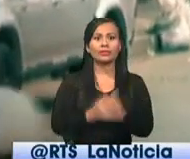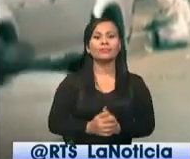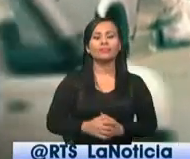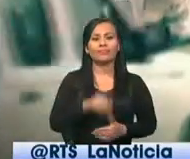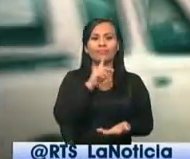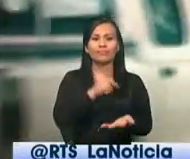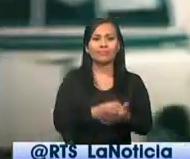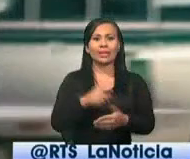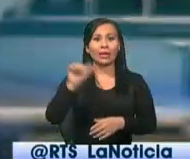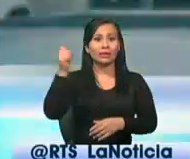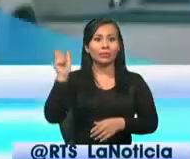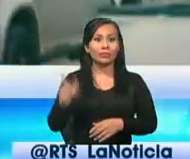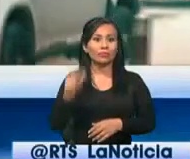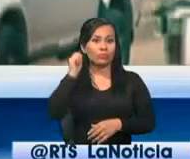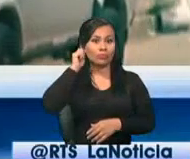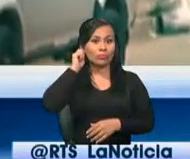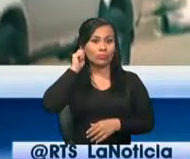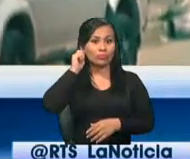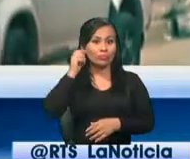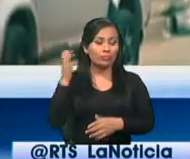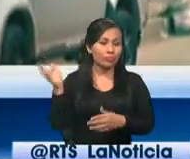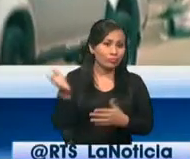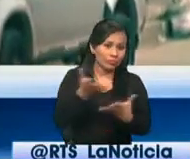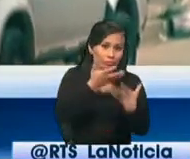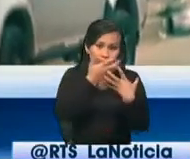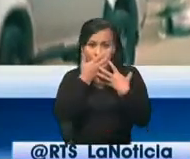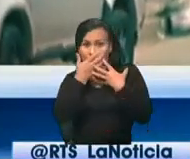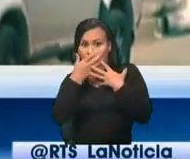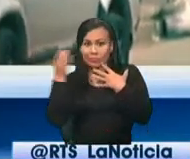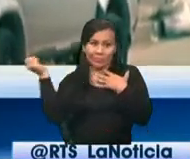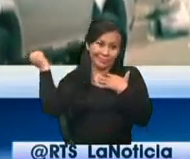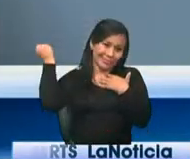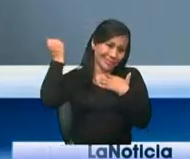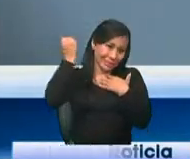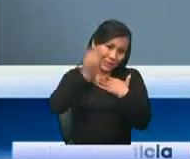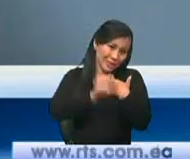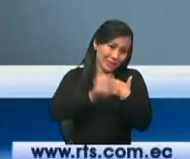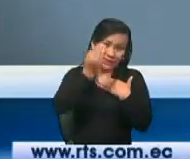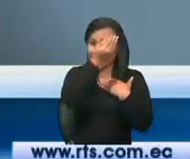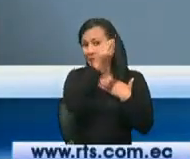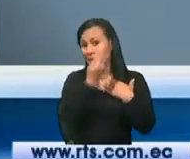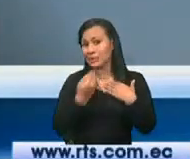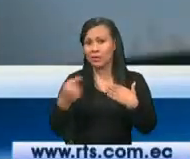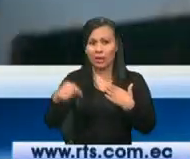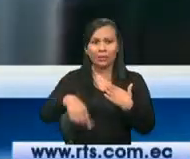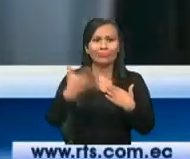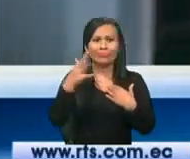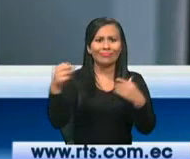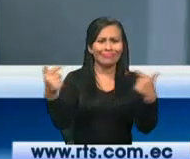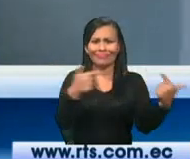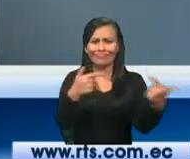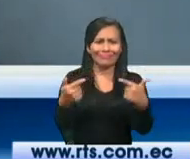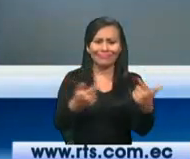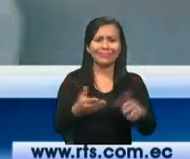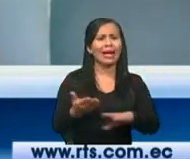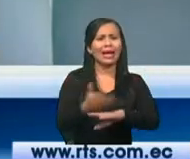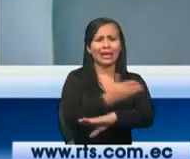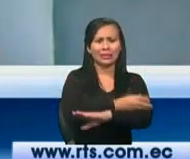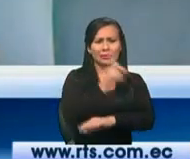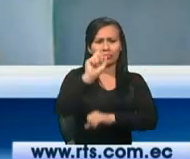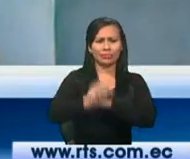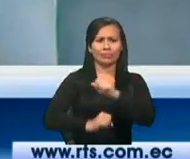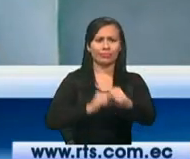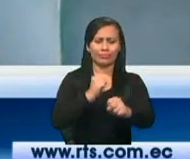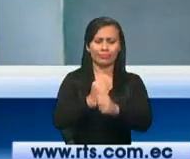pues le ha cogido la traición y le ha hecho lo que le hizo, pues, a la traición. Porque tampoco no le digo, no hubo riña aquí. Eso es un problema de hace un año atrás que